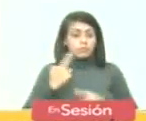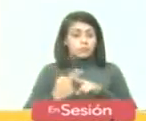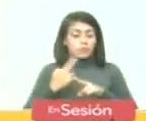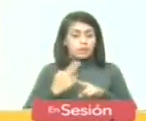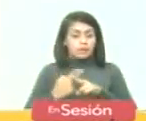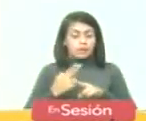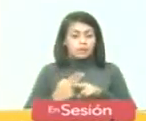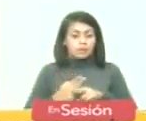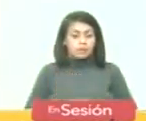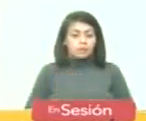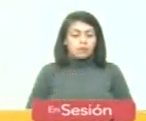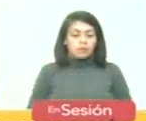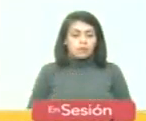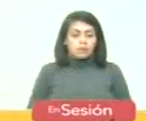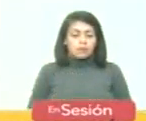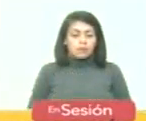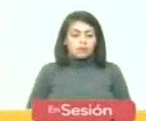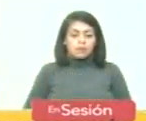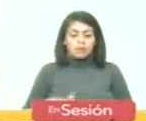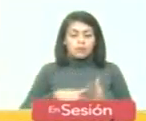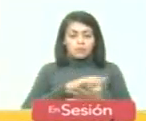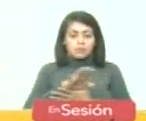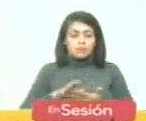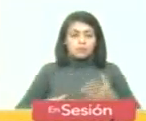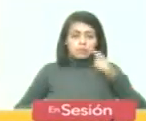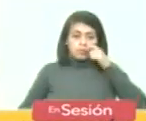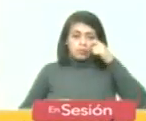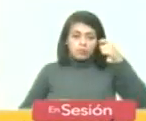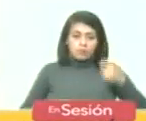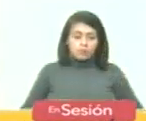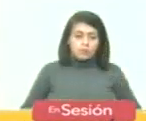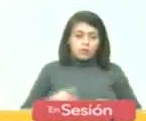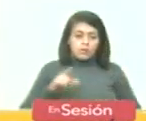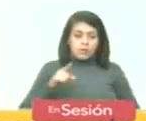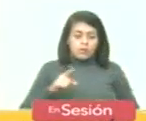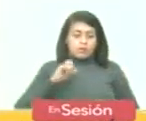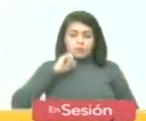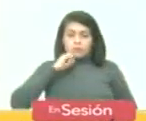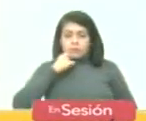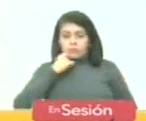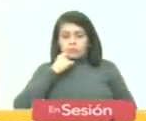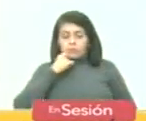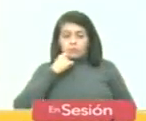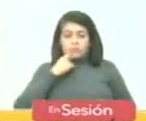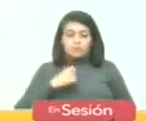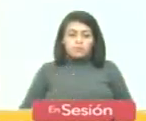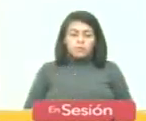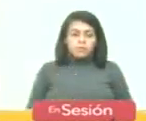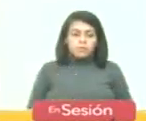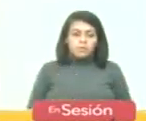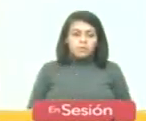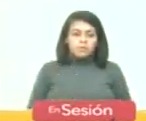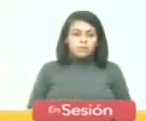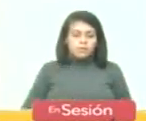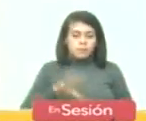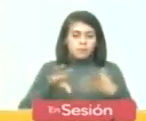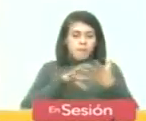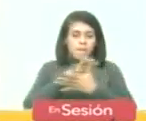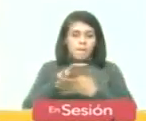peligrosa por todo el conflicto de Ucrania, de Rusia-Ucrania, y la crisis que